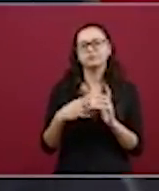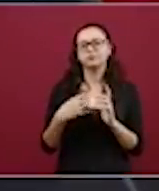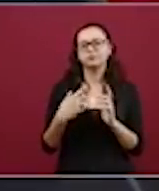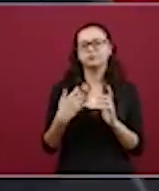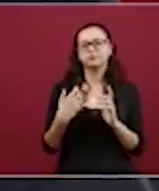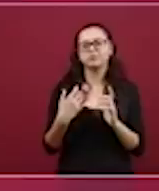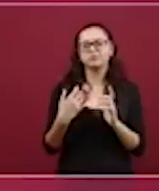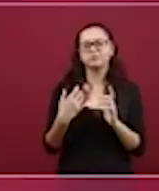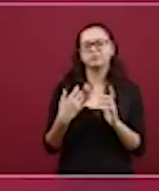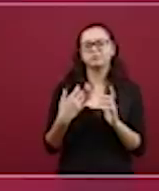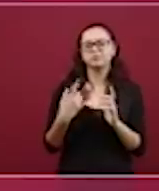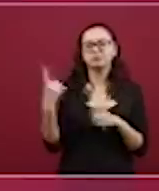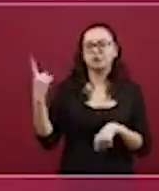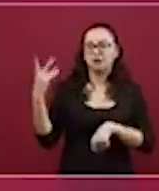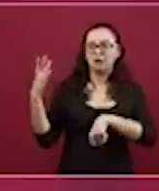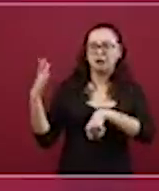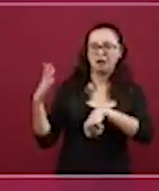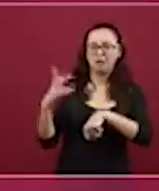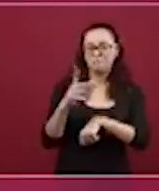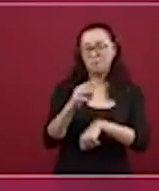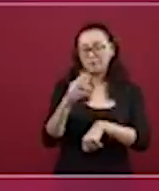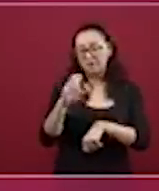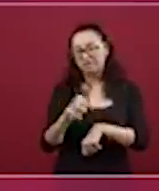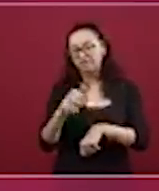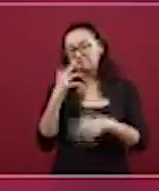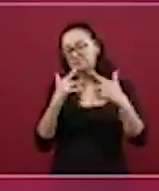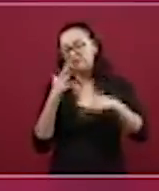cae la calificación en Pemex,